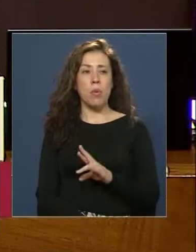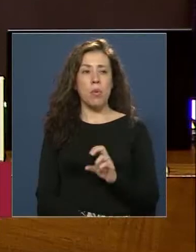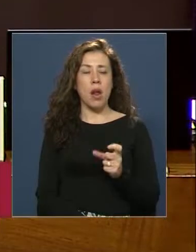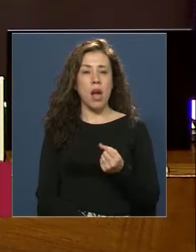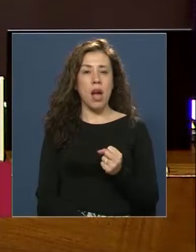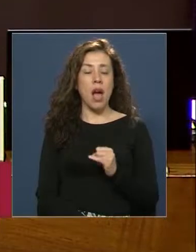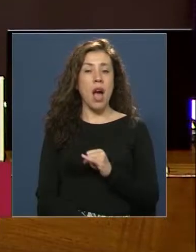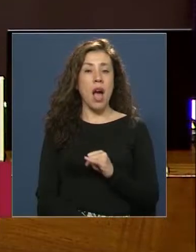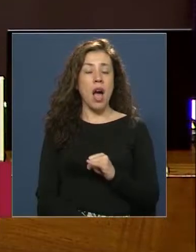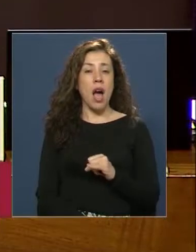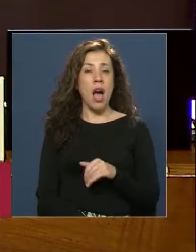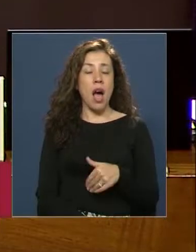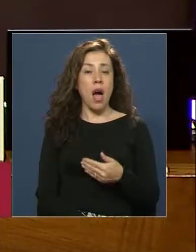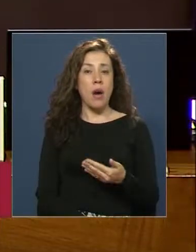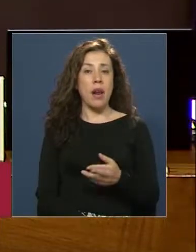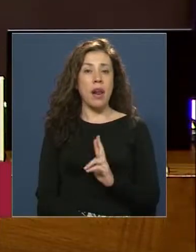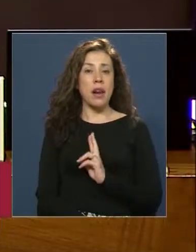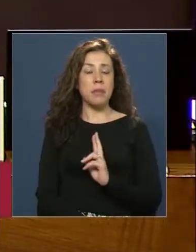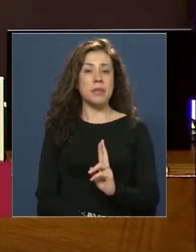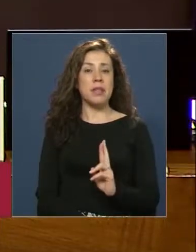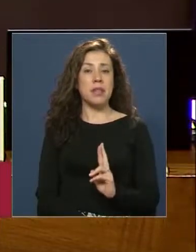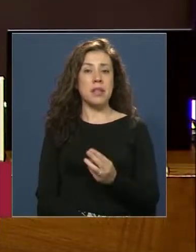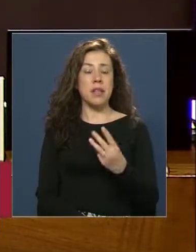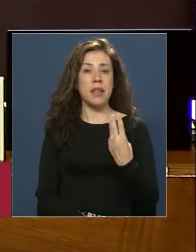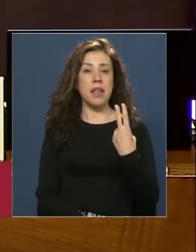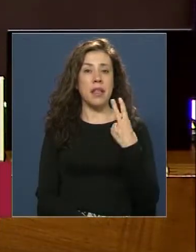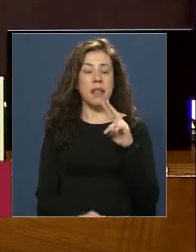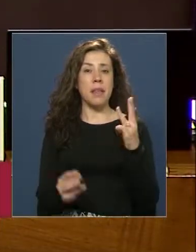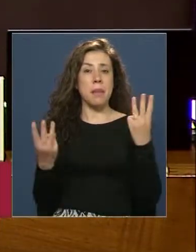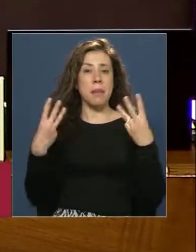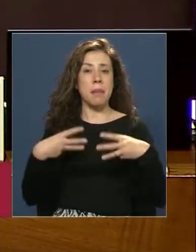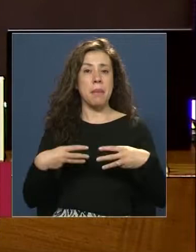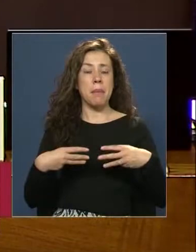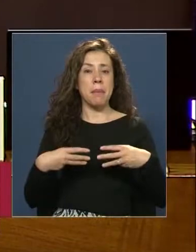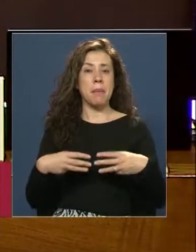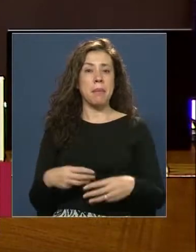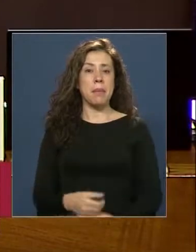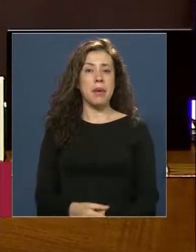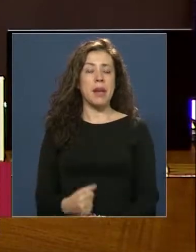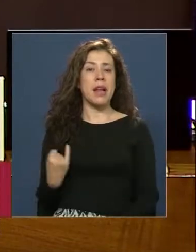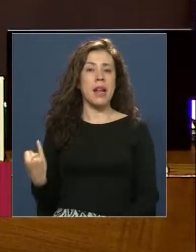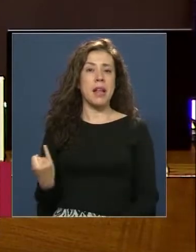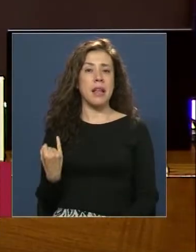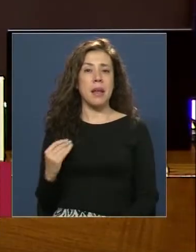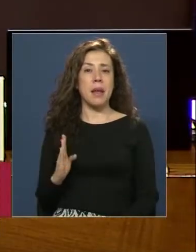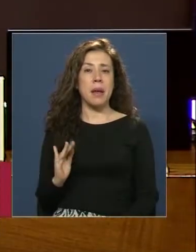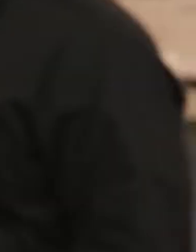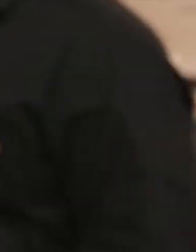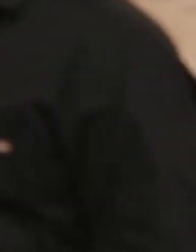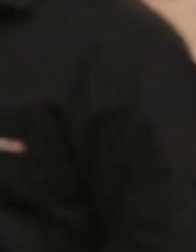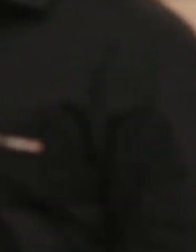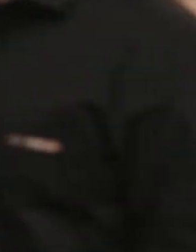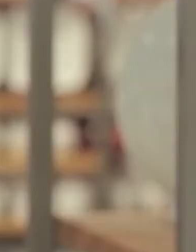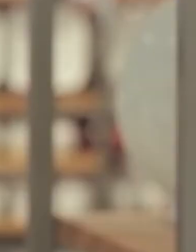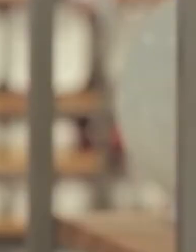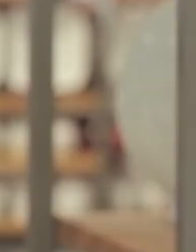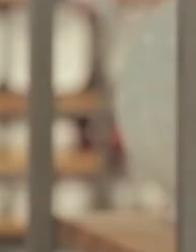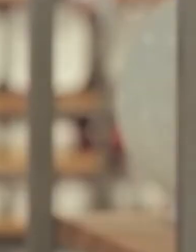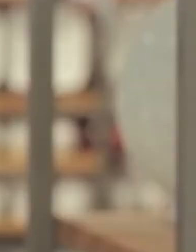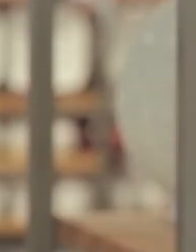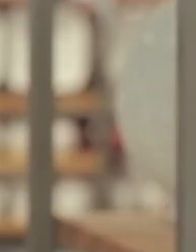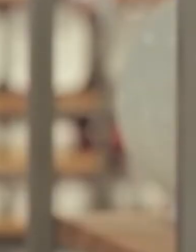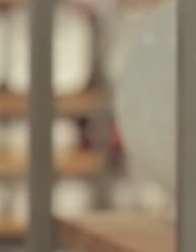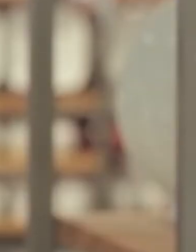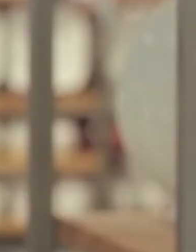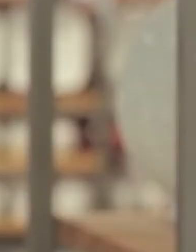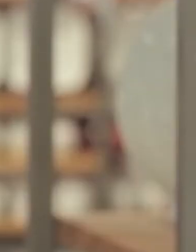En la Cámara de Diputados se aprobó un proyecto de ley con medidas para la protección de los consumidores. Al texto se sumó una indicación del diputado magallánico